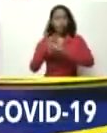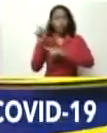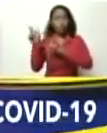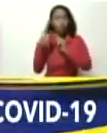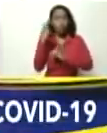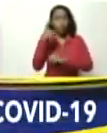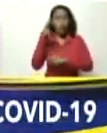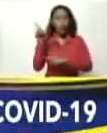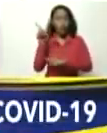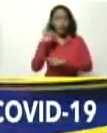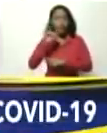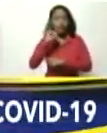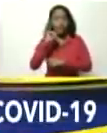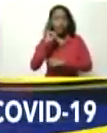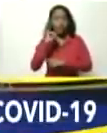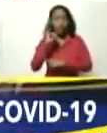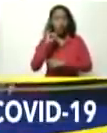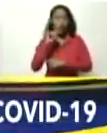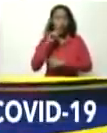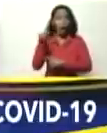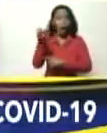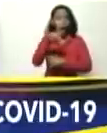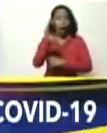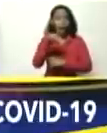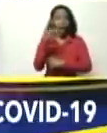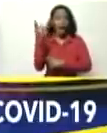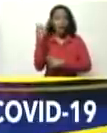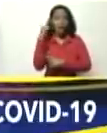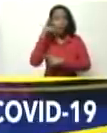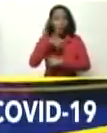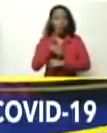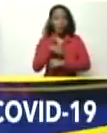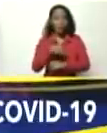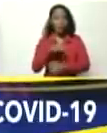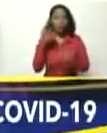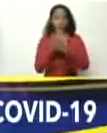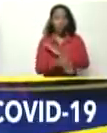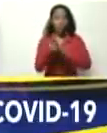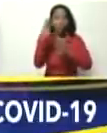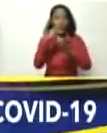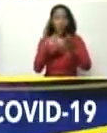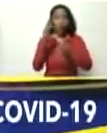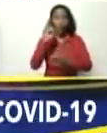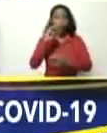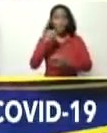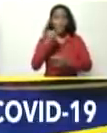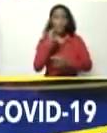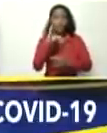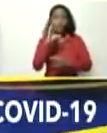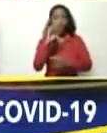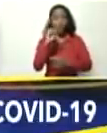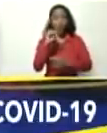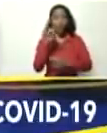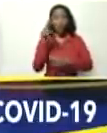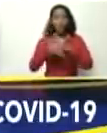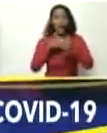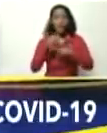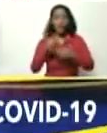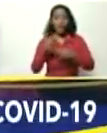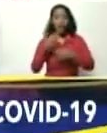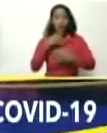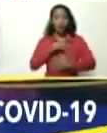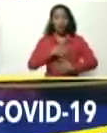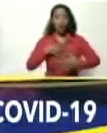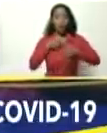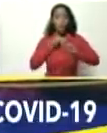había una noticia circulando ayer y hoy, que la variante Omicron iba a crear la inmunidad de